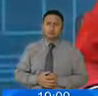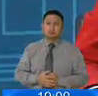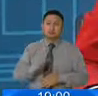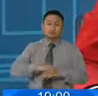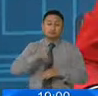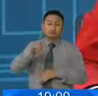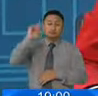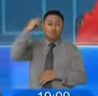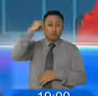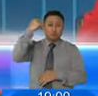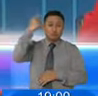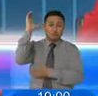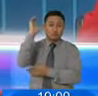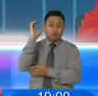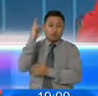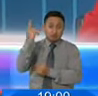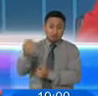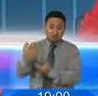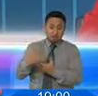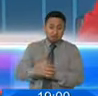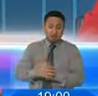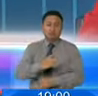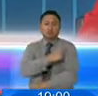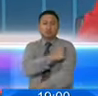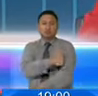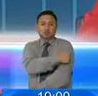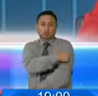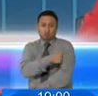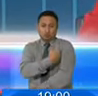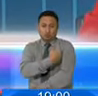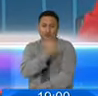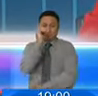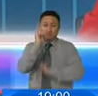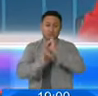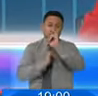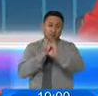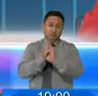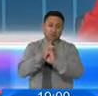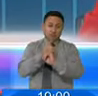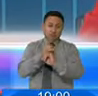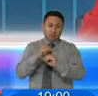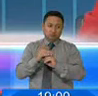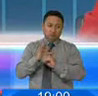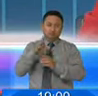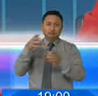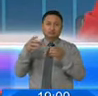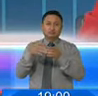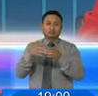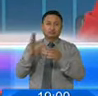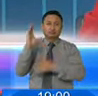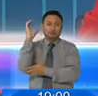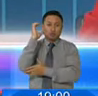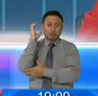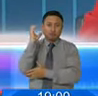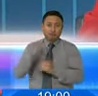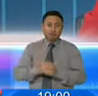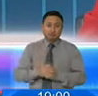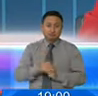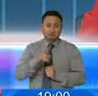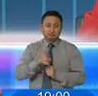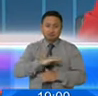gobierno de colombia que la cruz roja internacional con sede en colombia está haciendo